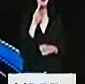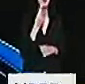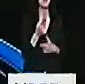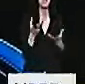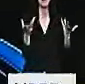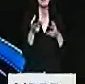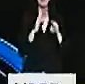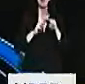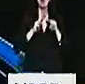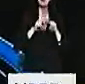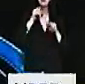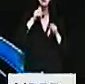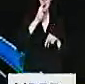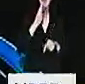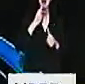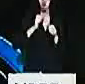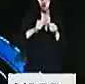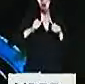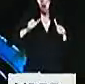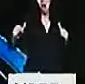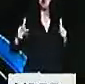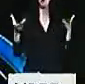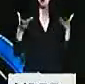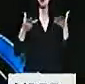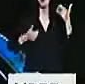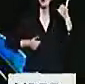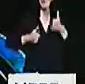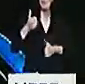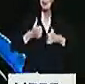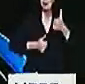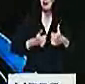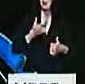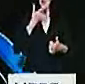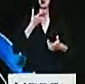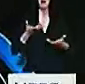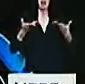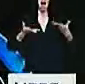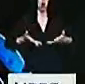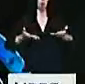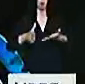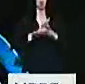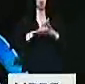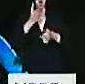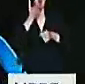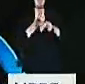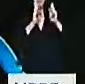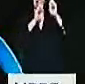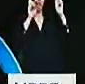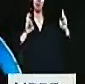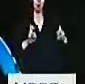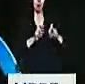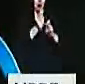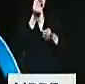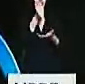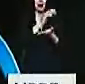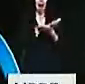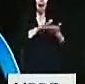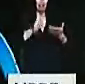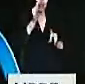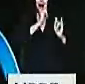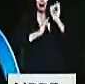en territorios tan alejados, para de alguna manera competir? Porque ahora hay una capacidad de formarme, hablamos de plataformas gratuitas, pero también puedo tomar